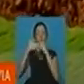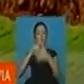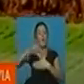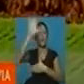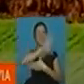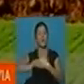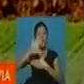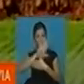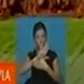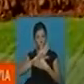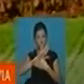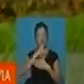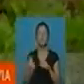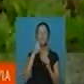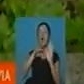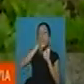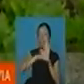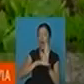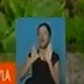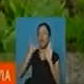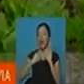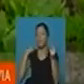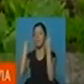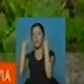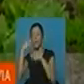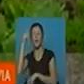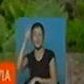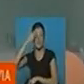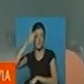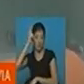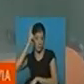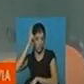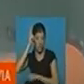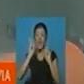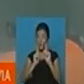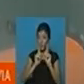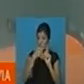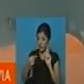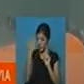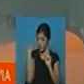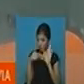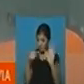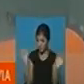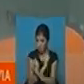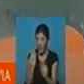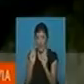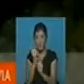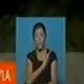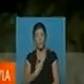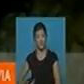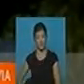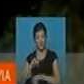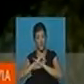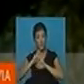Sur, por delante de Colombia, Paraguay y Perú, lo que fue corroborado esta semana por el propio mandatario.